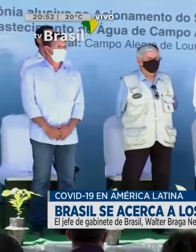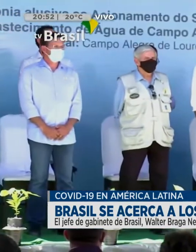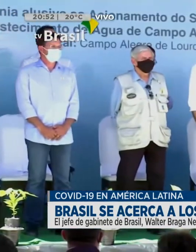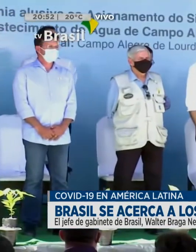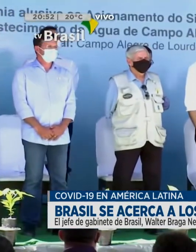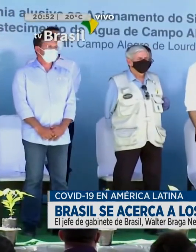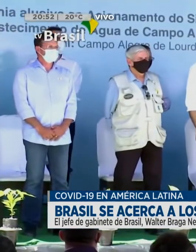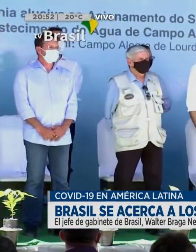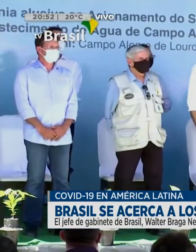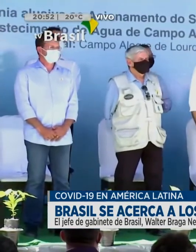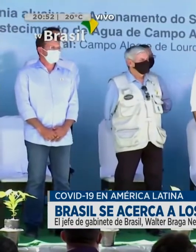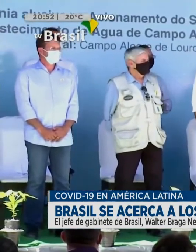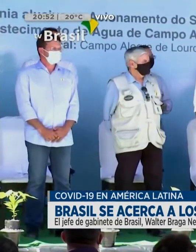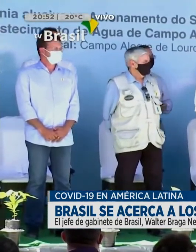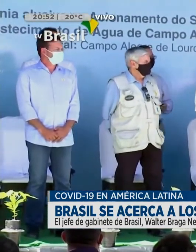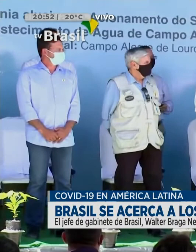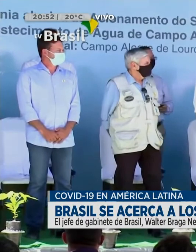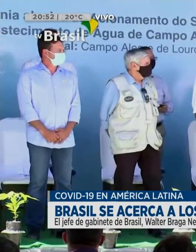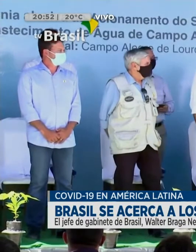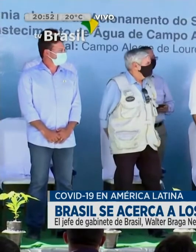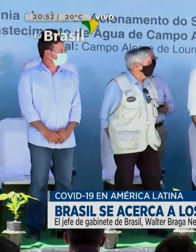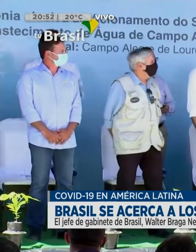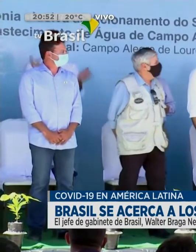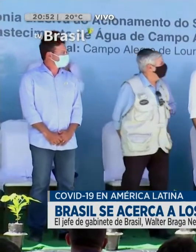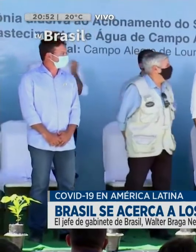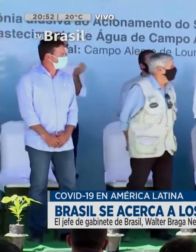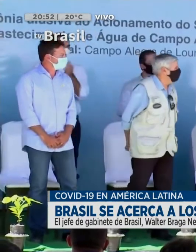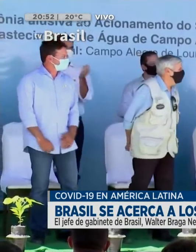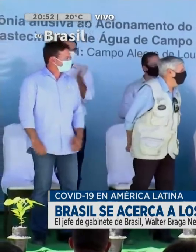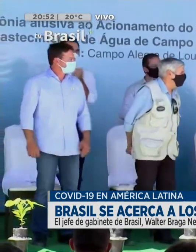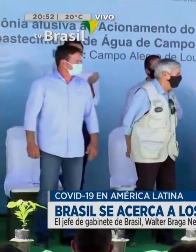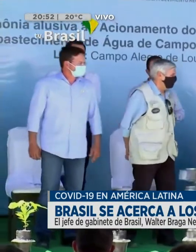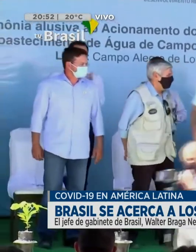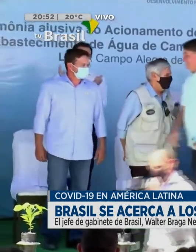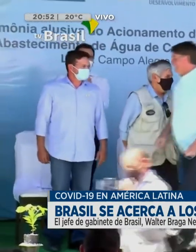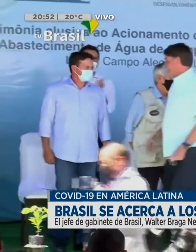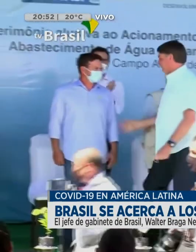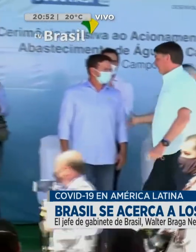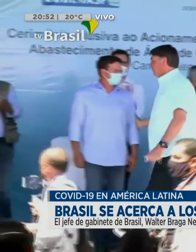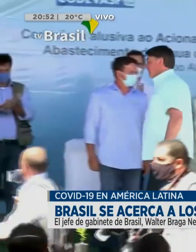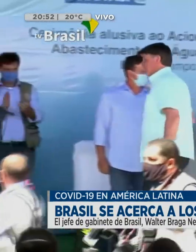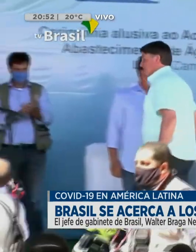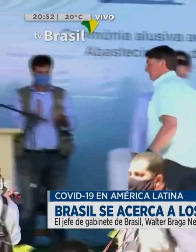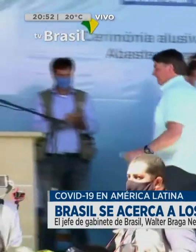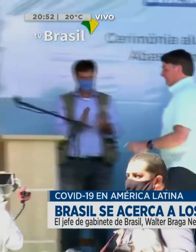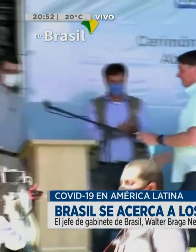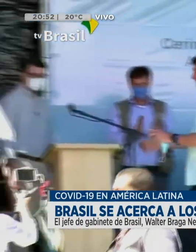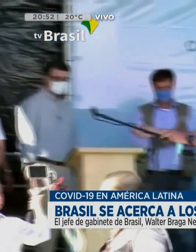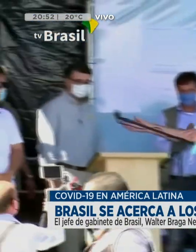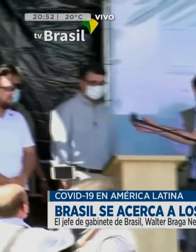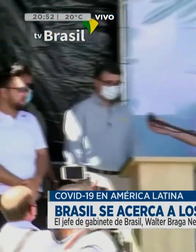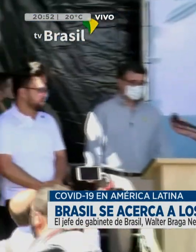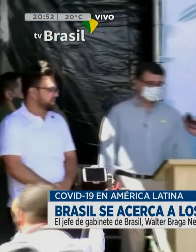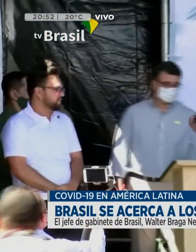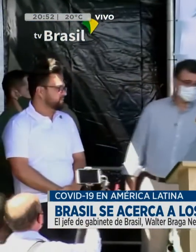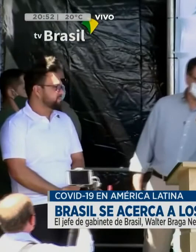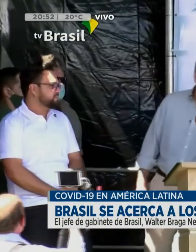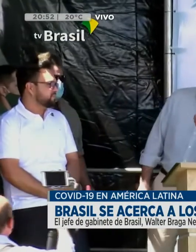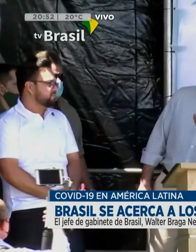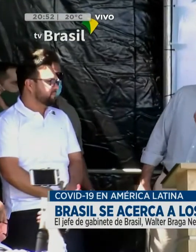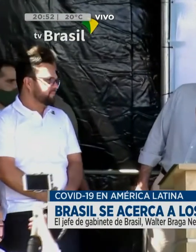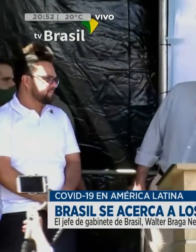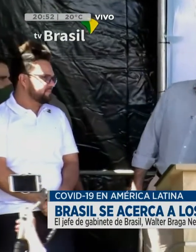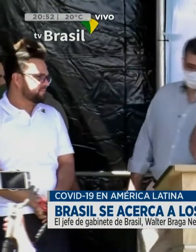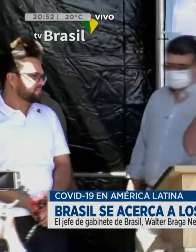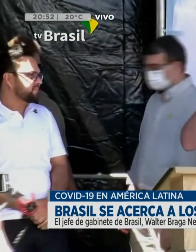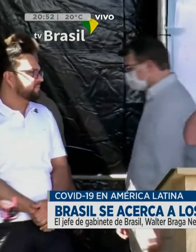1.000 muertes, por lo que el total de fallecidos ahora supera los 95.000. El jefe de gabinete